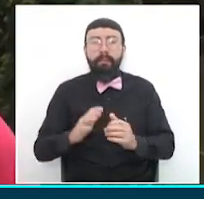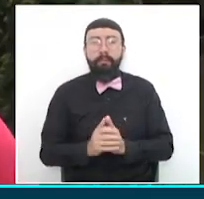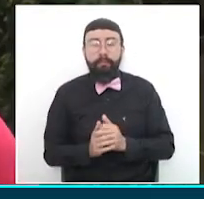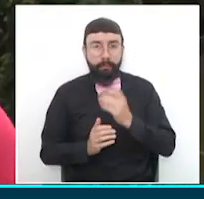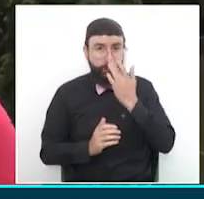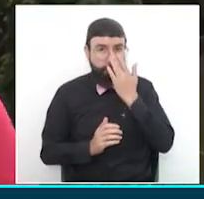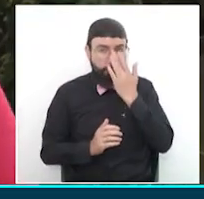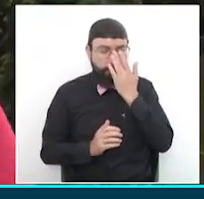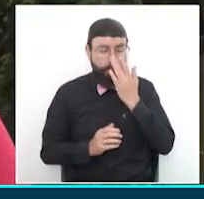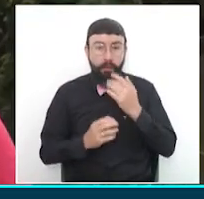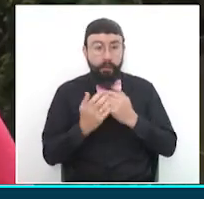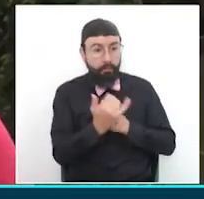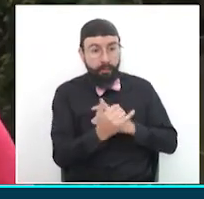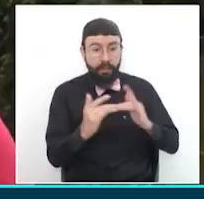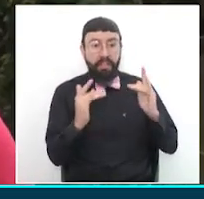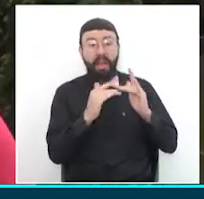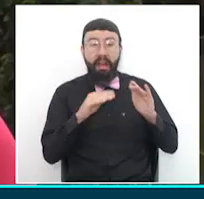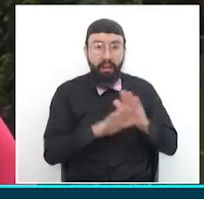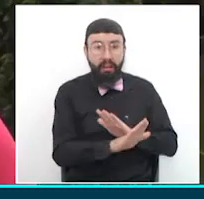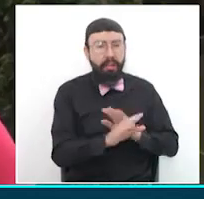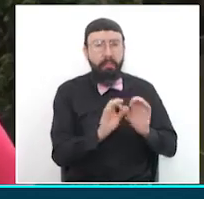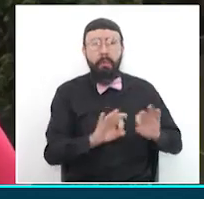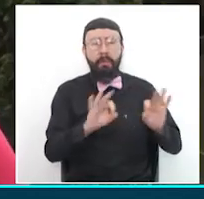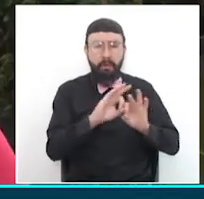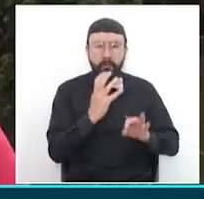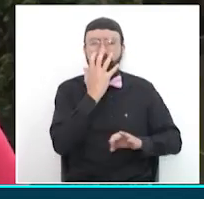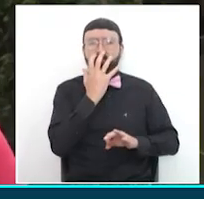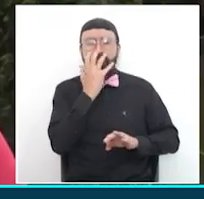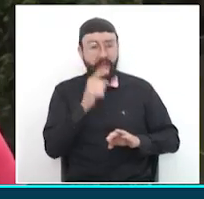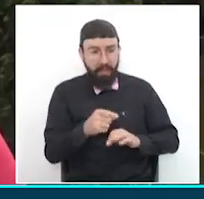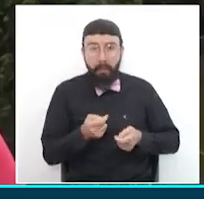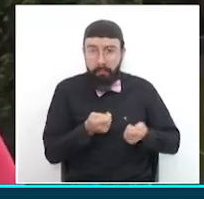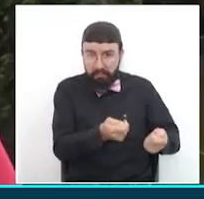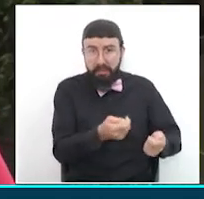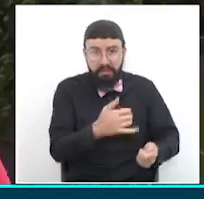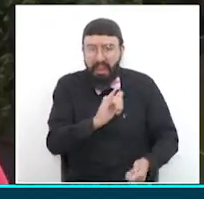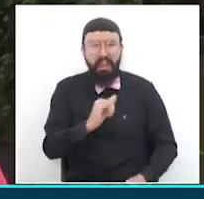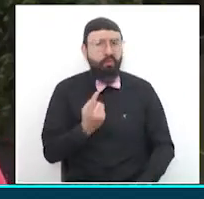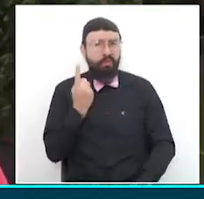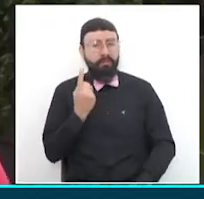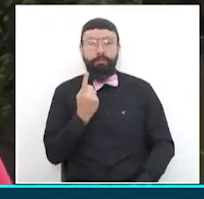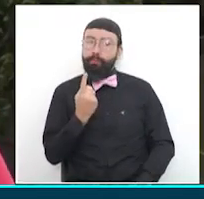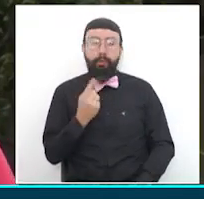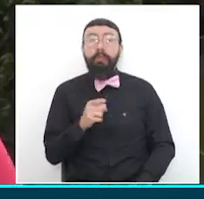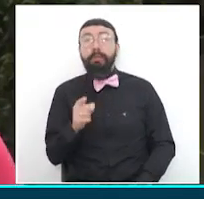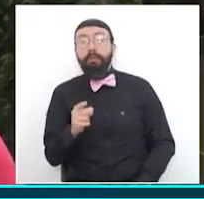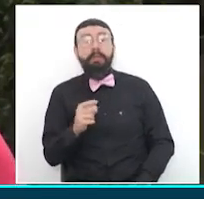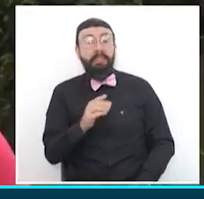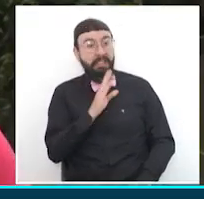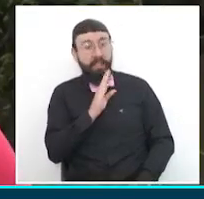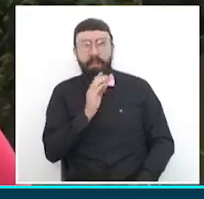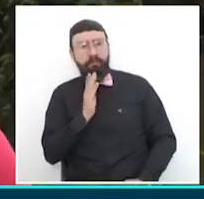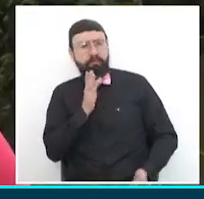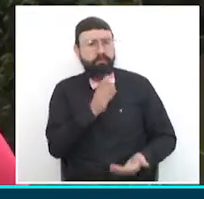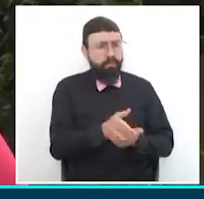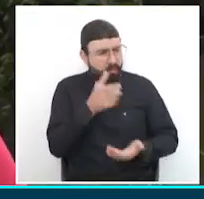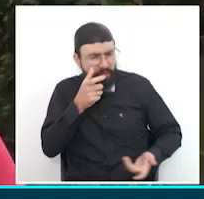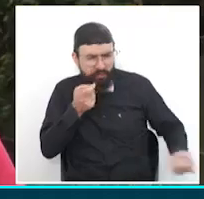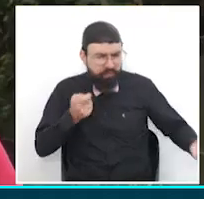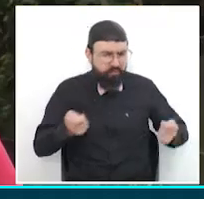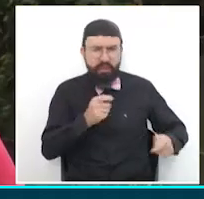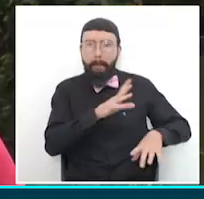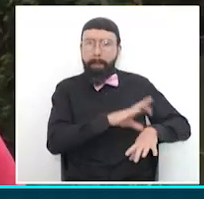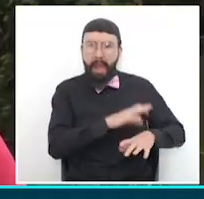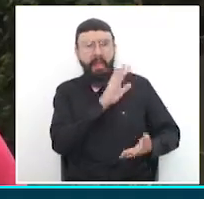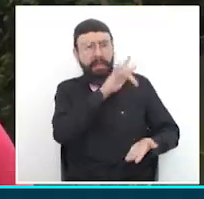lo importante, o sea, no es el ventilador el problema realmente. El problema es el equipo que hay preparado para poder atender a esto. ¿Me hago entender? O sea,